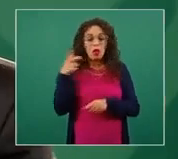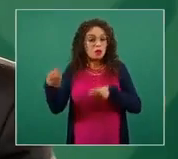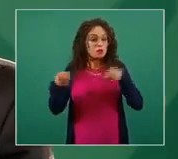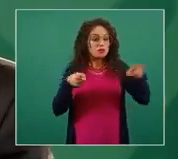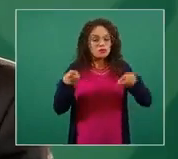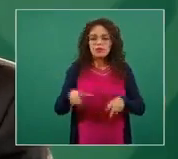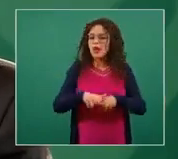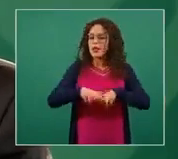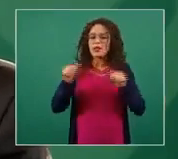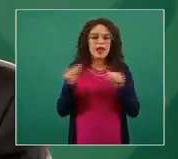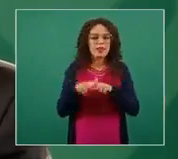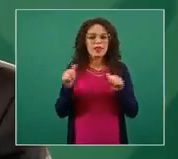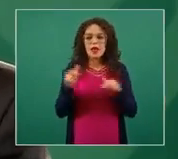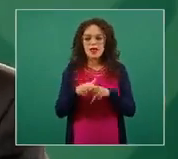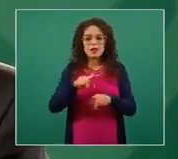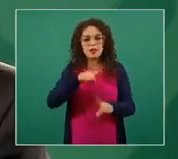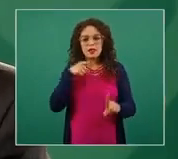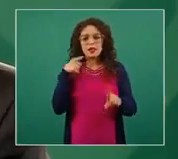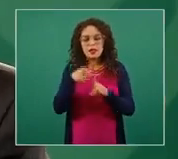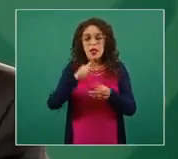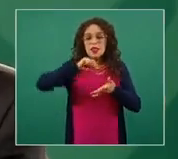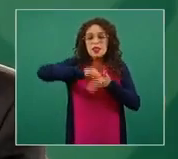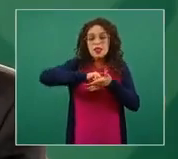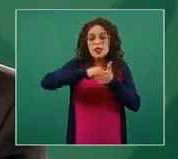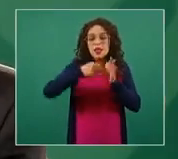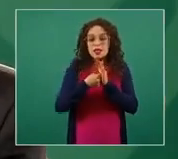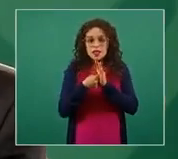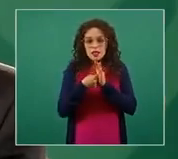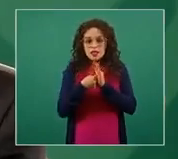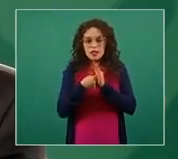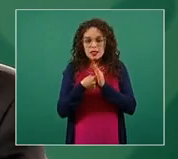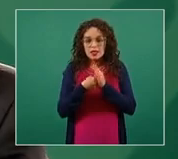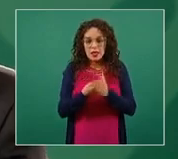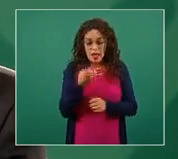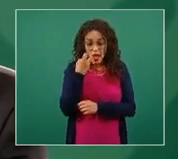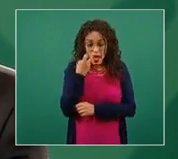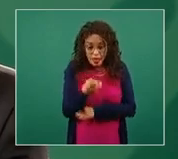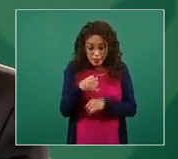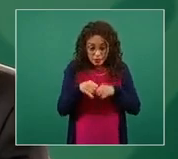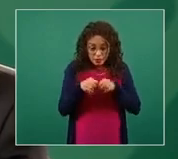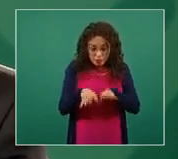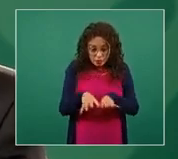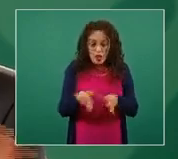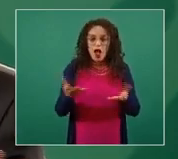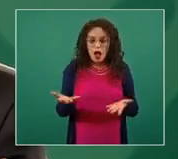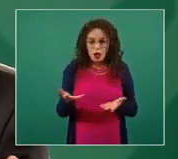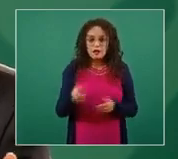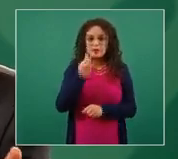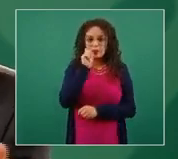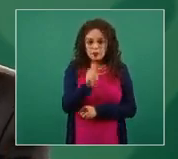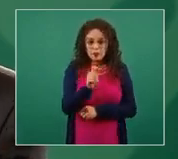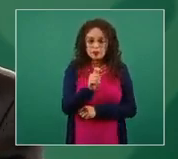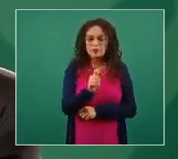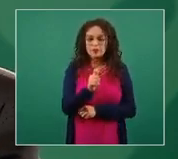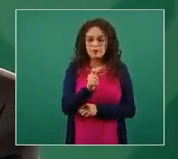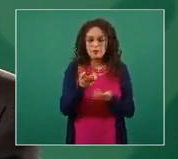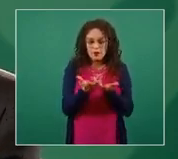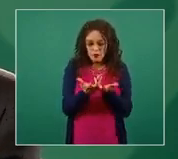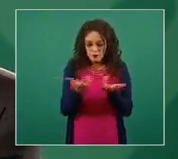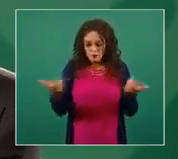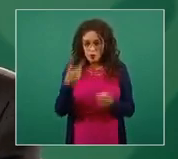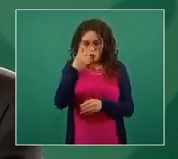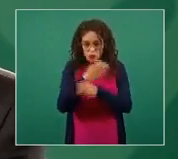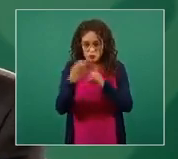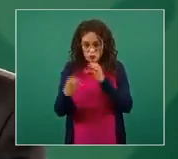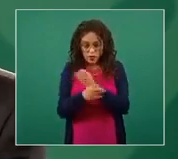ver. Lo que tiene que ver es condiciones técnicas. Las condiciones técnicas se dividen mayormente en dos aspectos. El primero